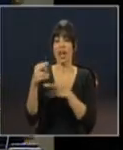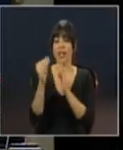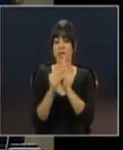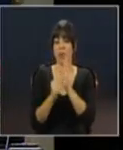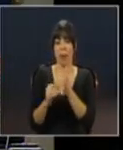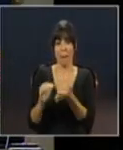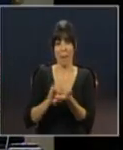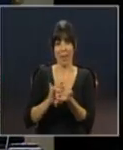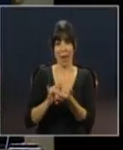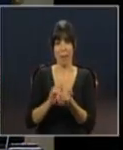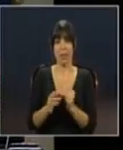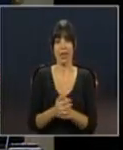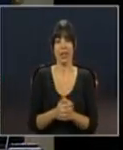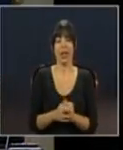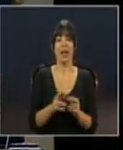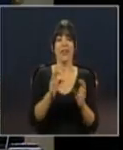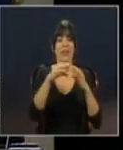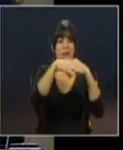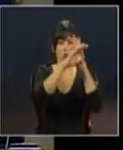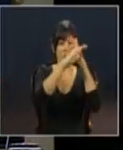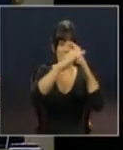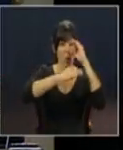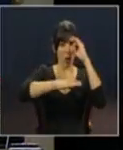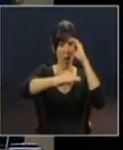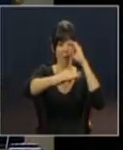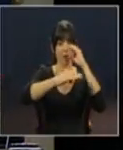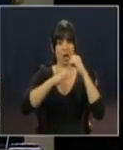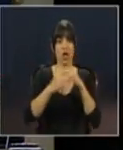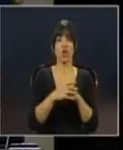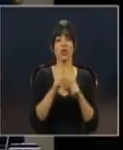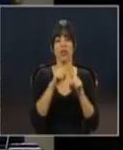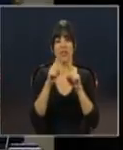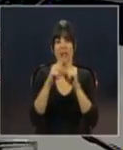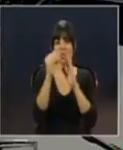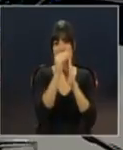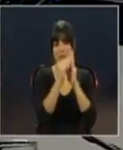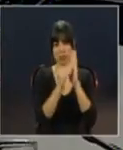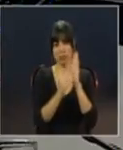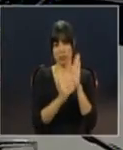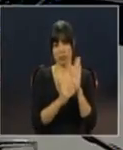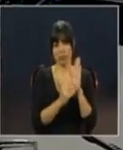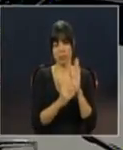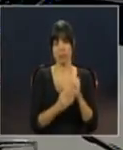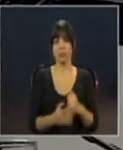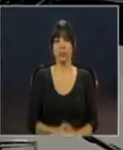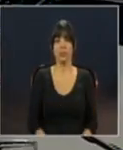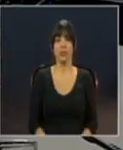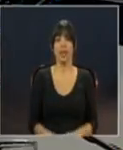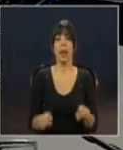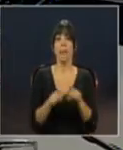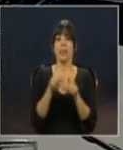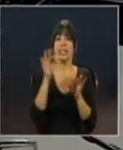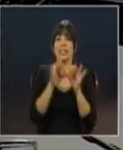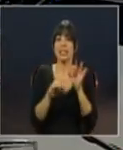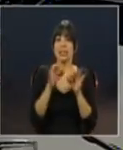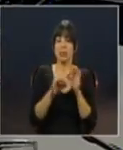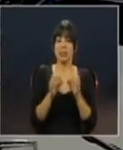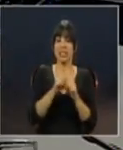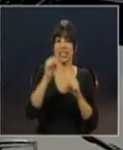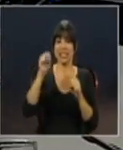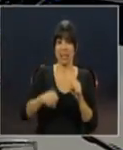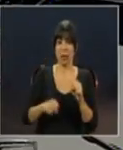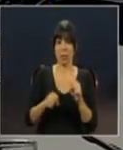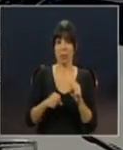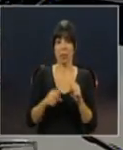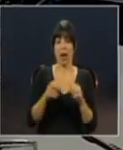medicamentos, registros topográficos y de agrimensura, entre otros. Asimismo, la simplificación del sistema de registro y